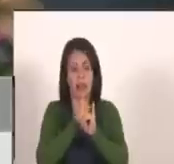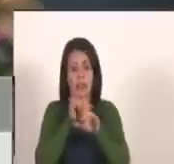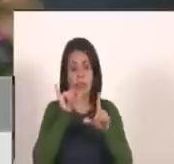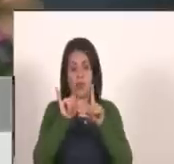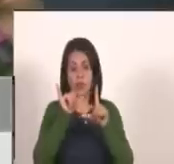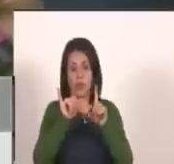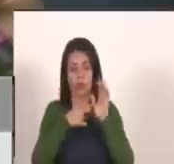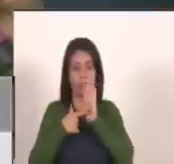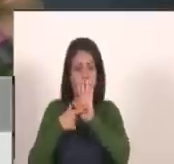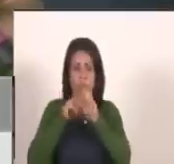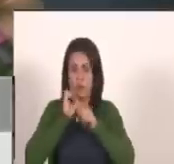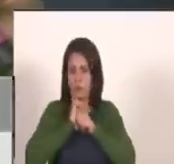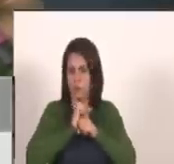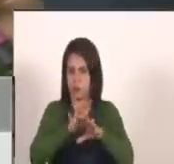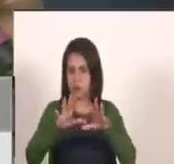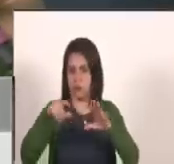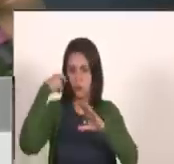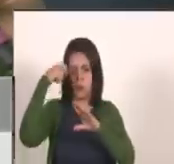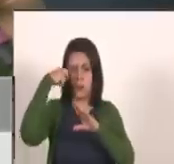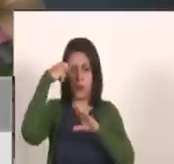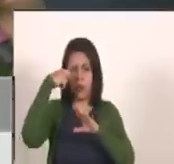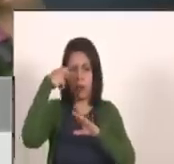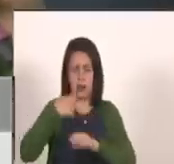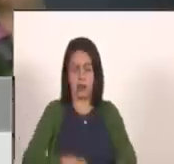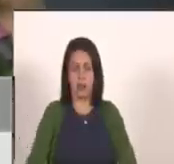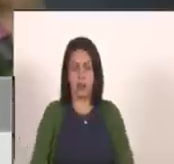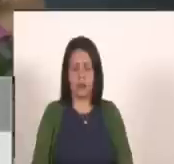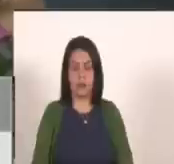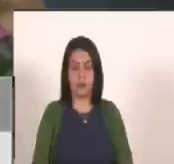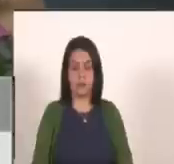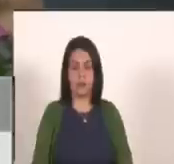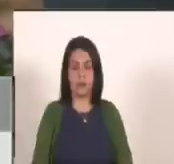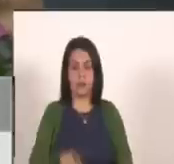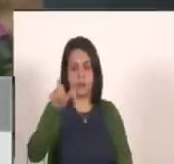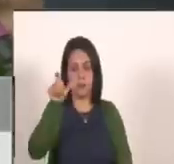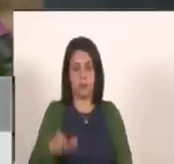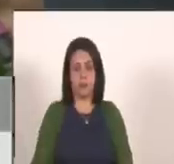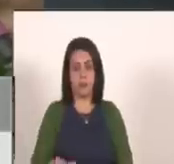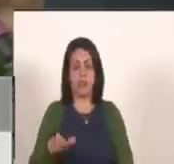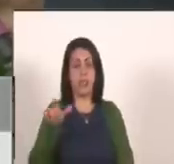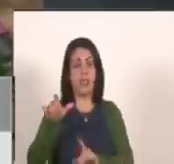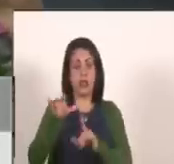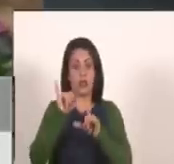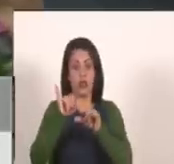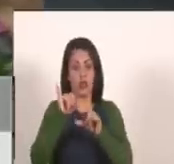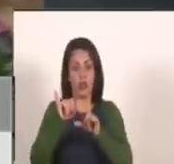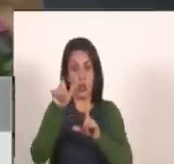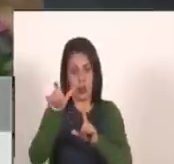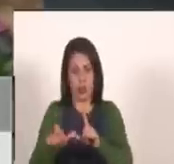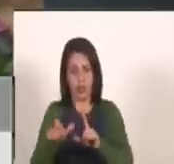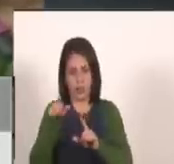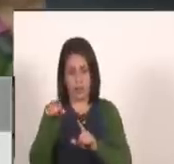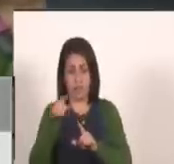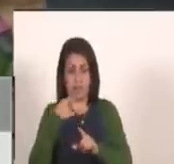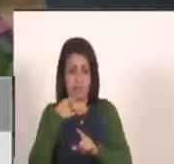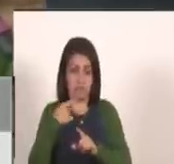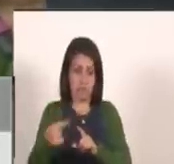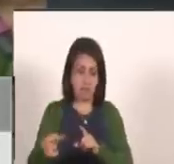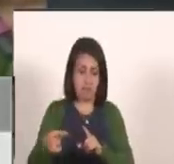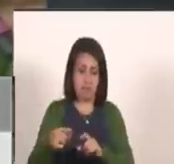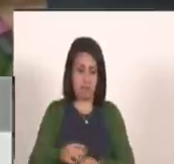YouTube se viralizó un video donde un mal llamado influencer, diría yo, o un mal